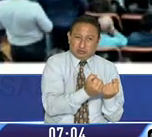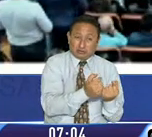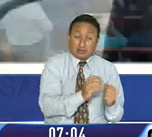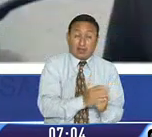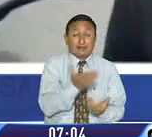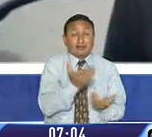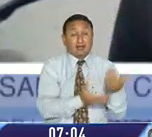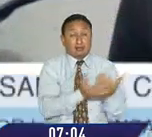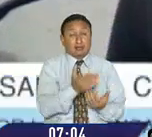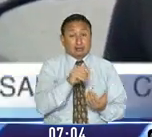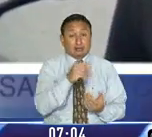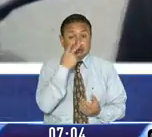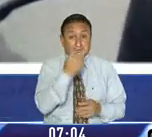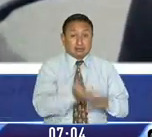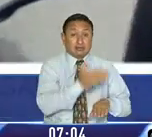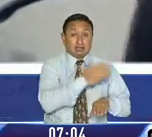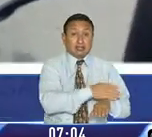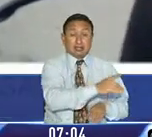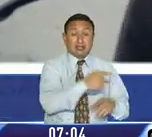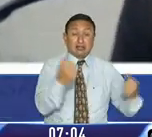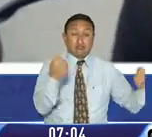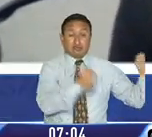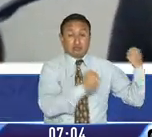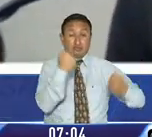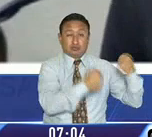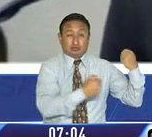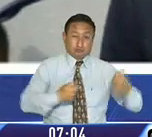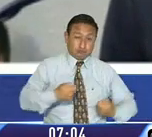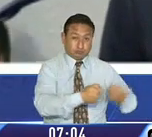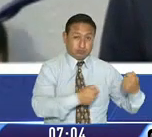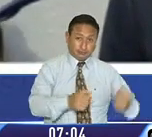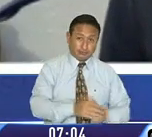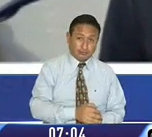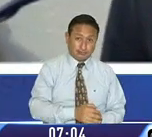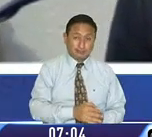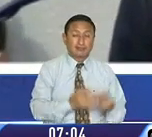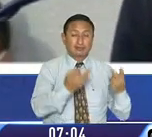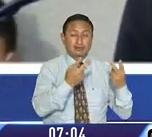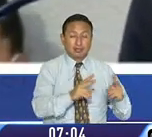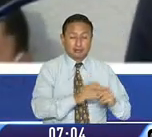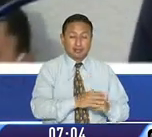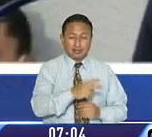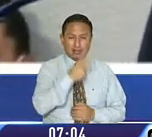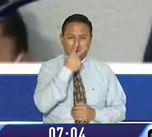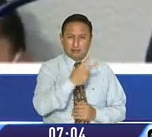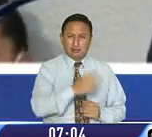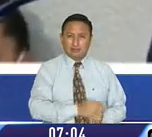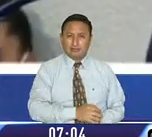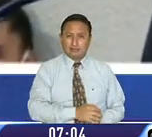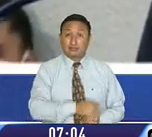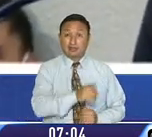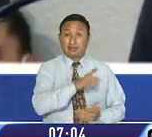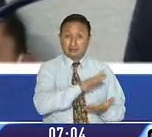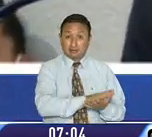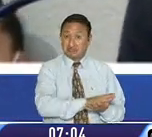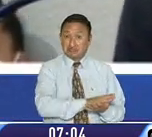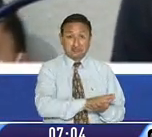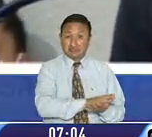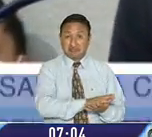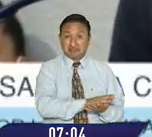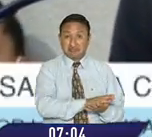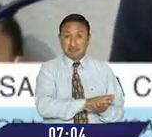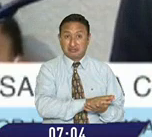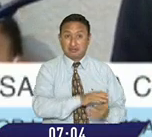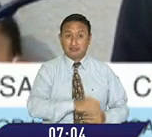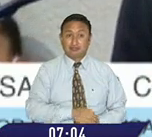posiblemente, como ya lo hemos vivido, violencia y, por supuesto, también lo hemos vivido, intranquilidad.